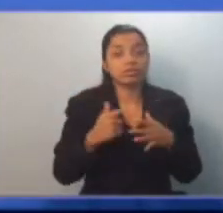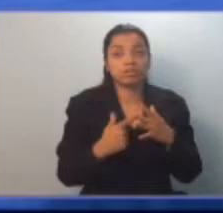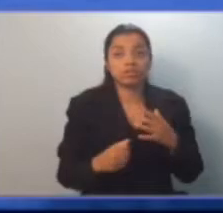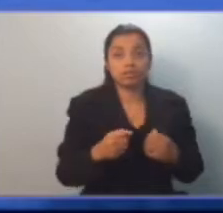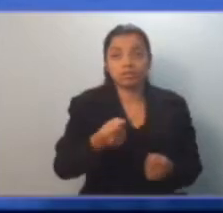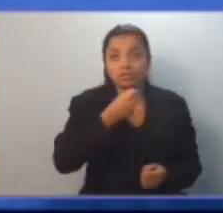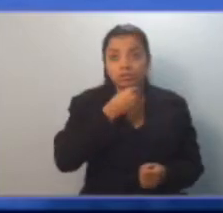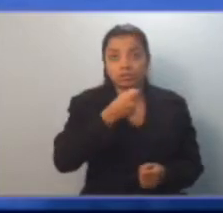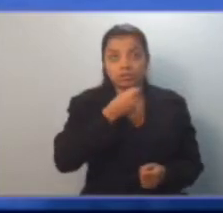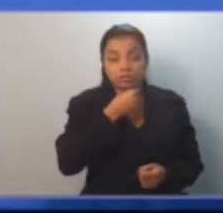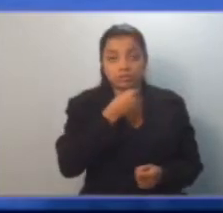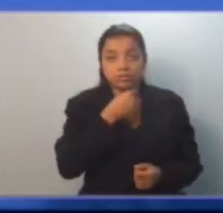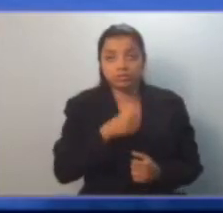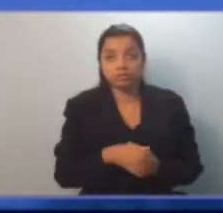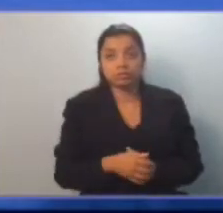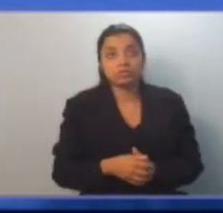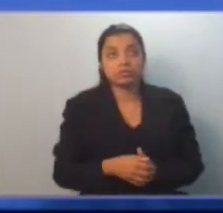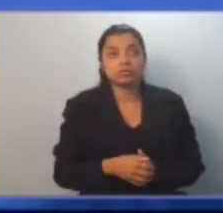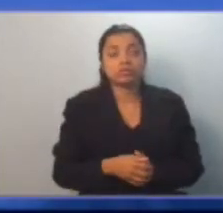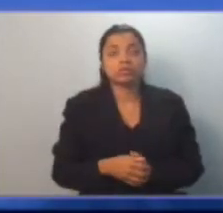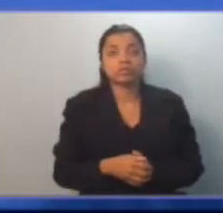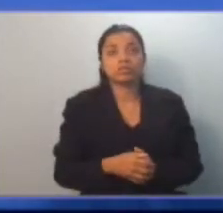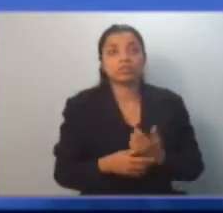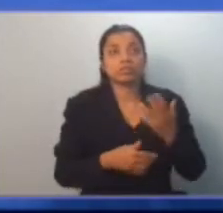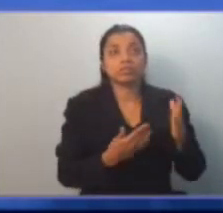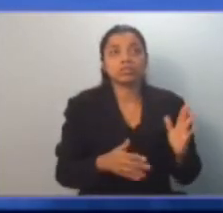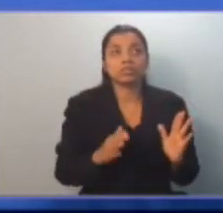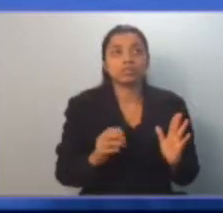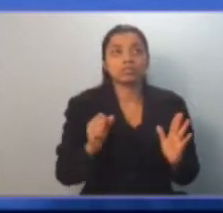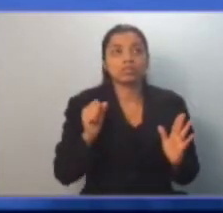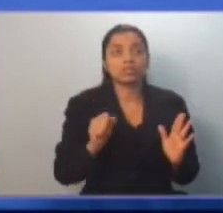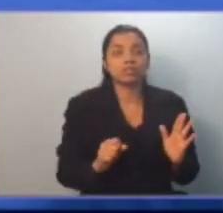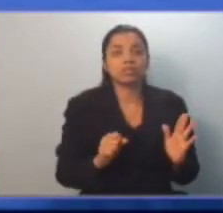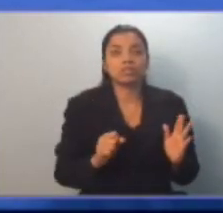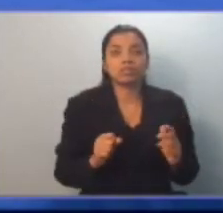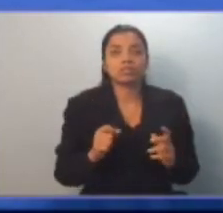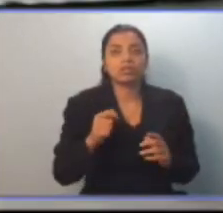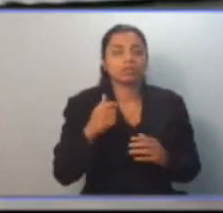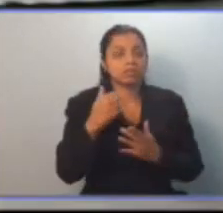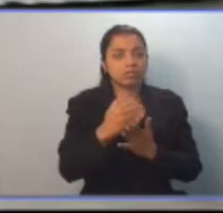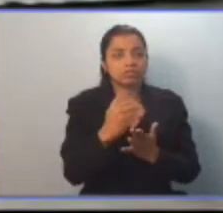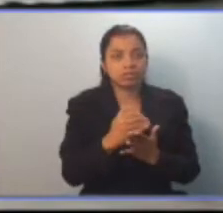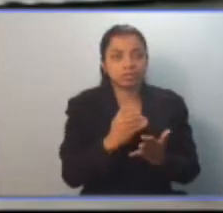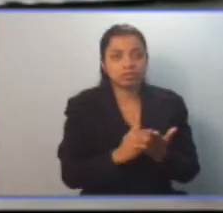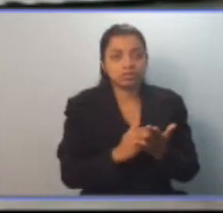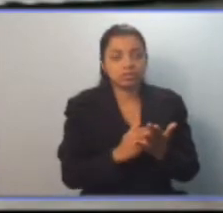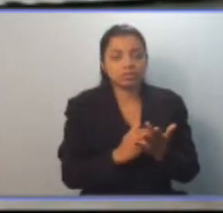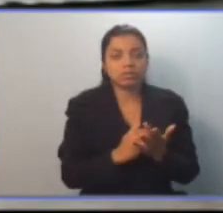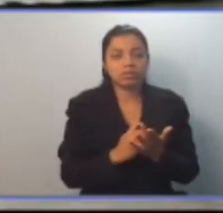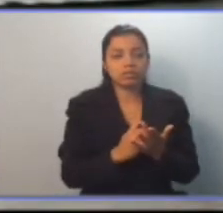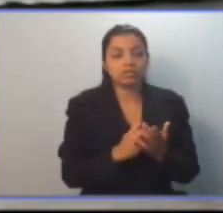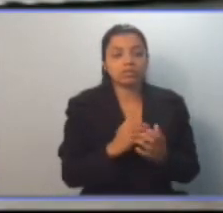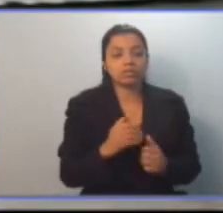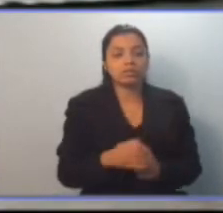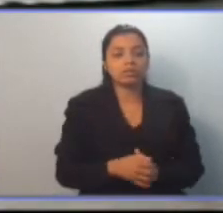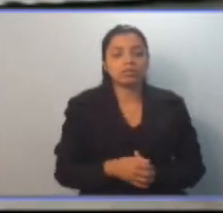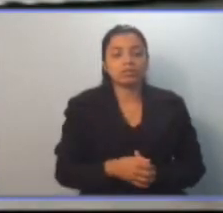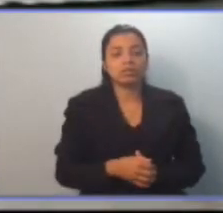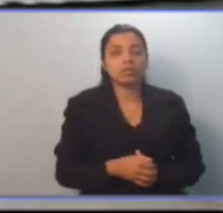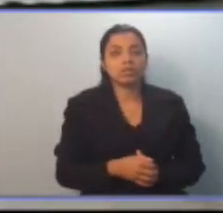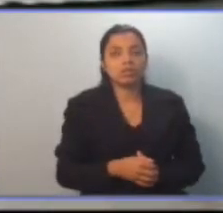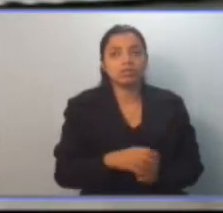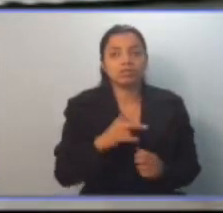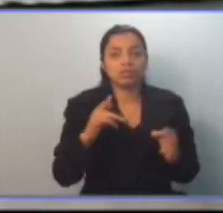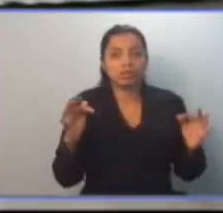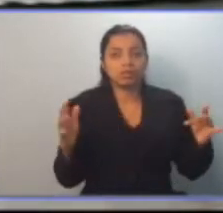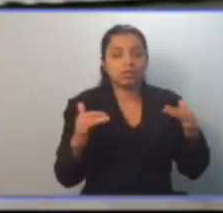información. Agenda de control de audiencias sería precisamente una agenda que esté debidamente coordinada para que las audiencias no se